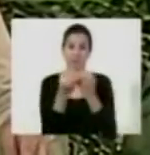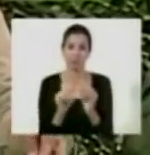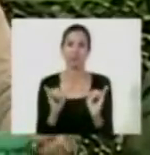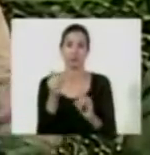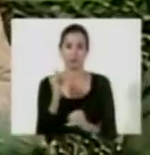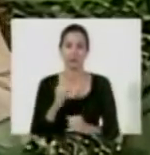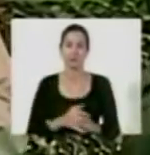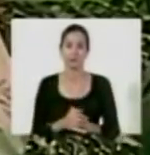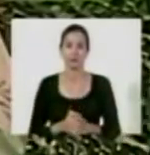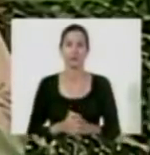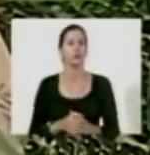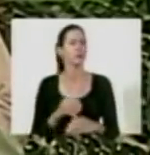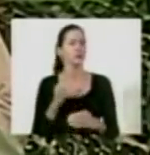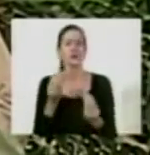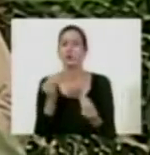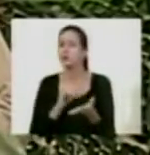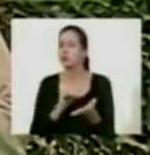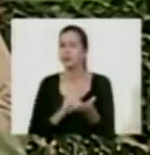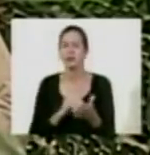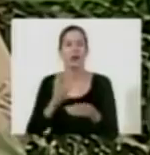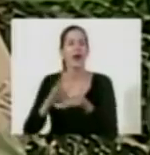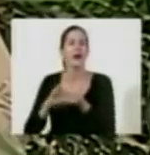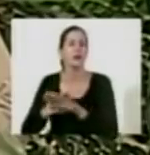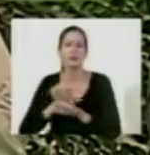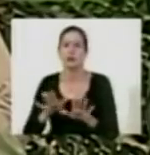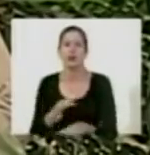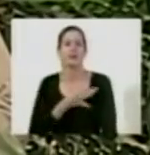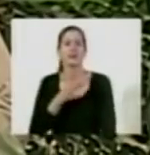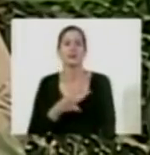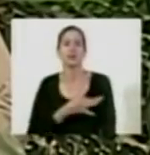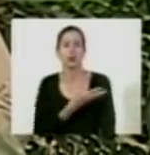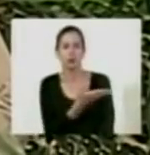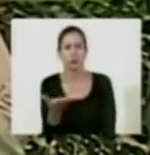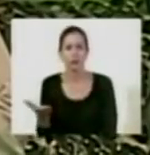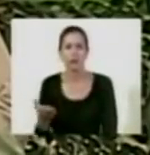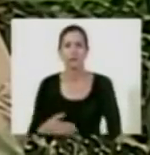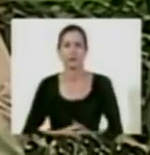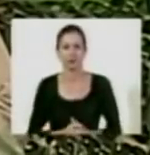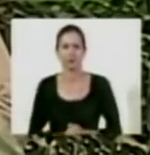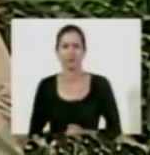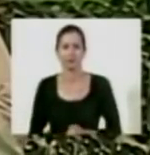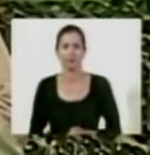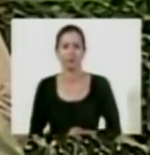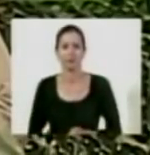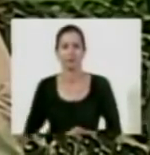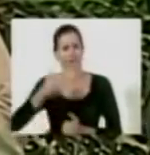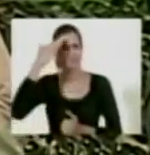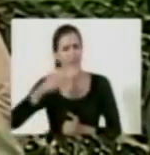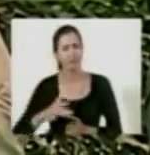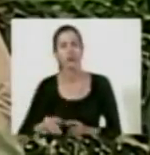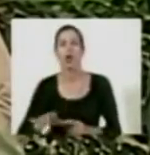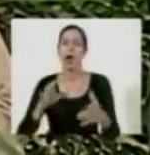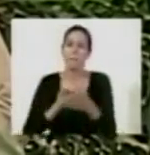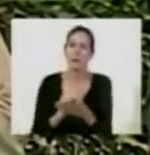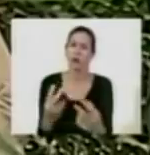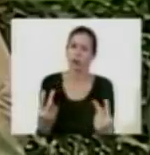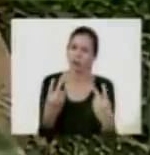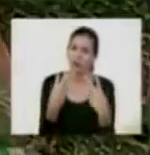Eso se lo hemos dicho en muchas oportunidades, señores oficiales, queridos compatriotas que me escuchan, se lo hemos